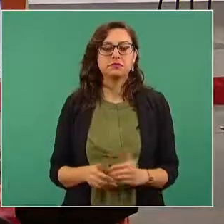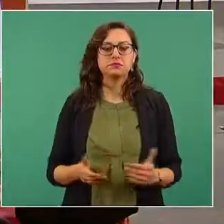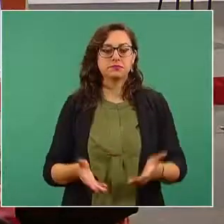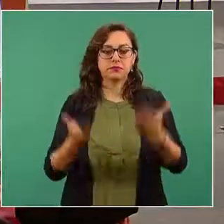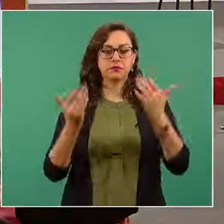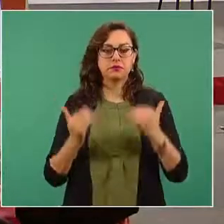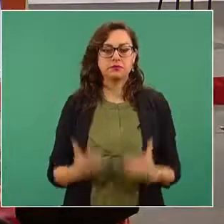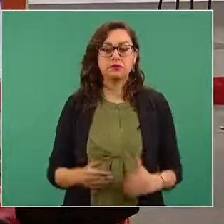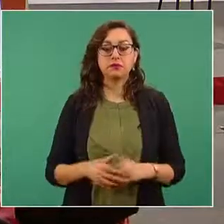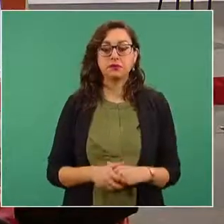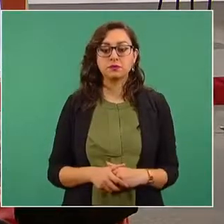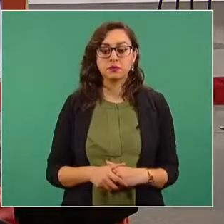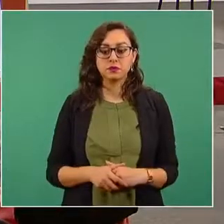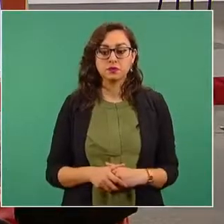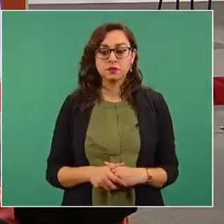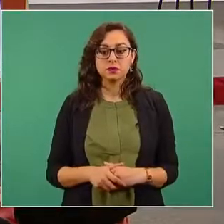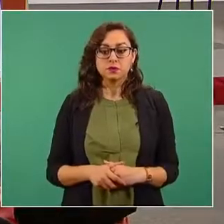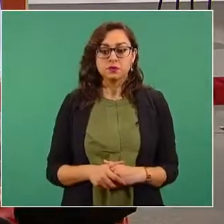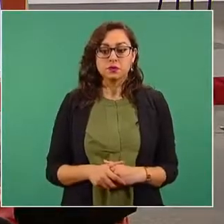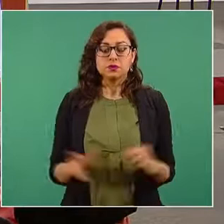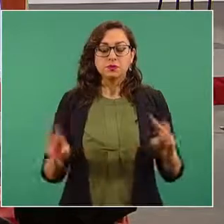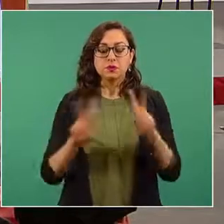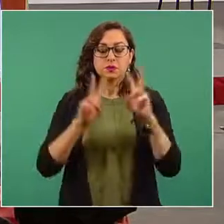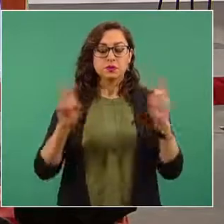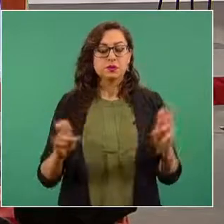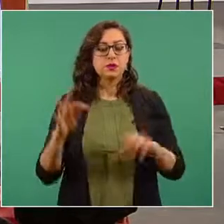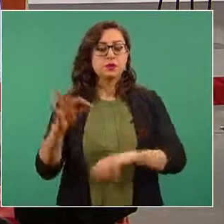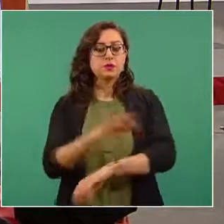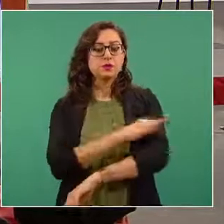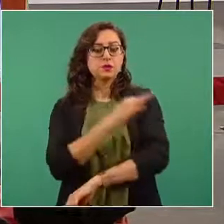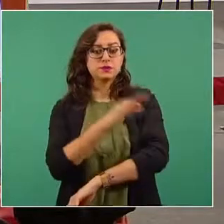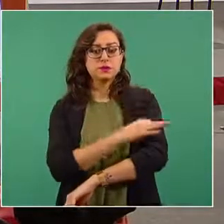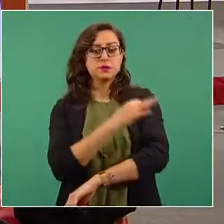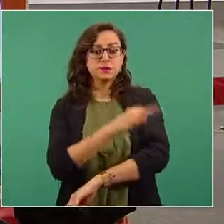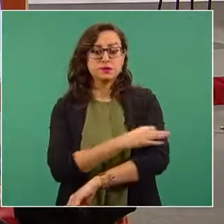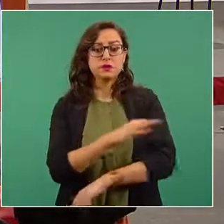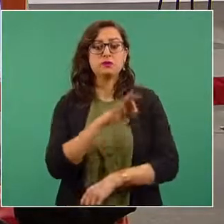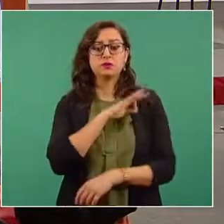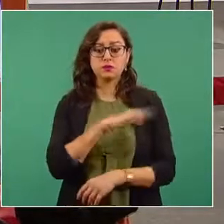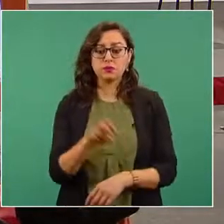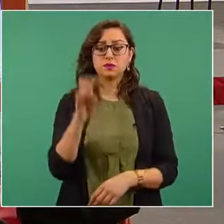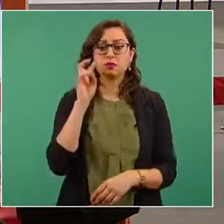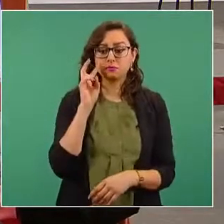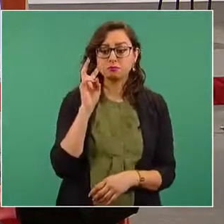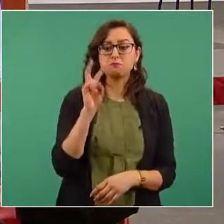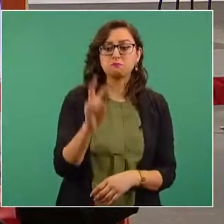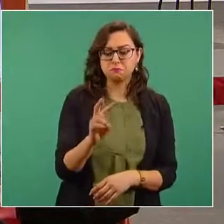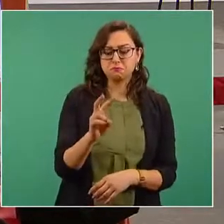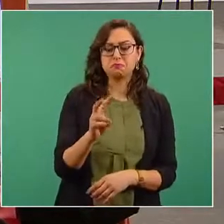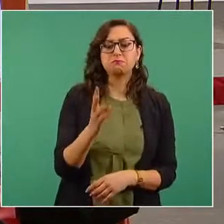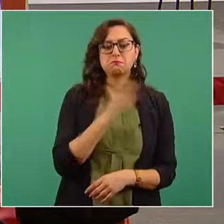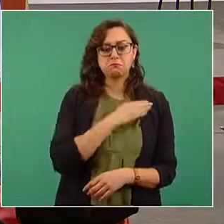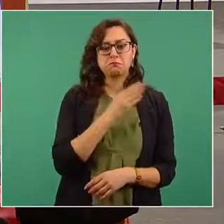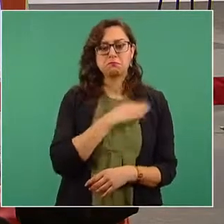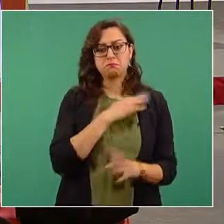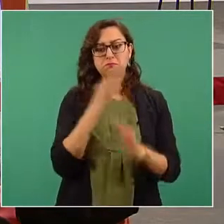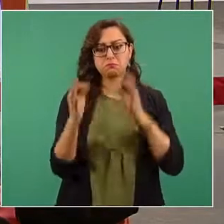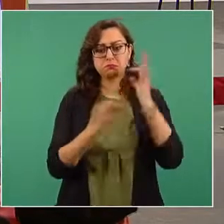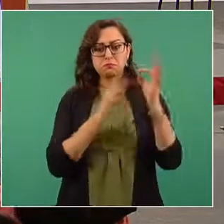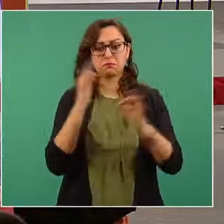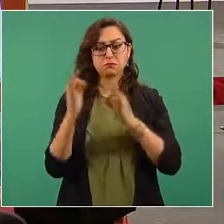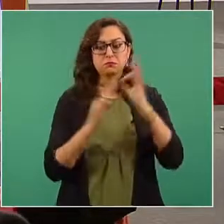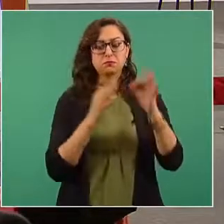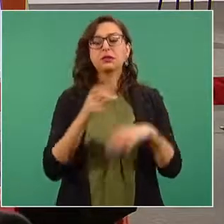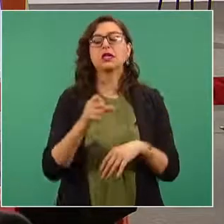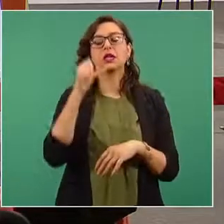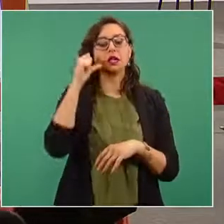favor. Entrando a la vacunación, vemos con buenas cifras como ayer